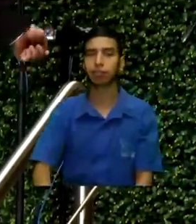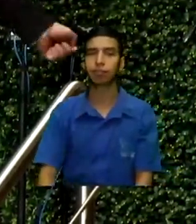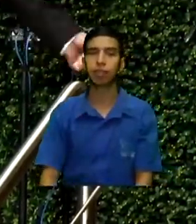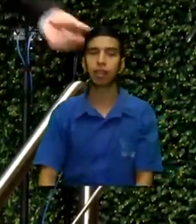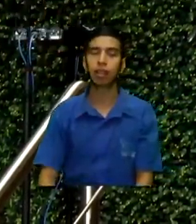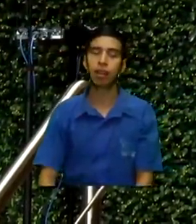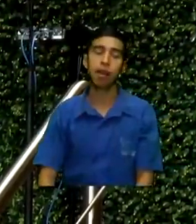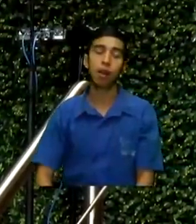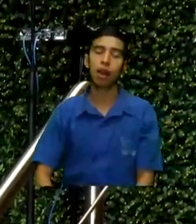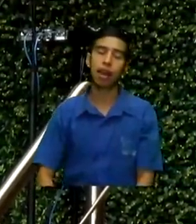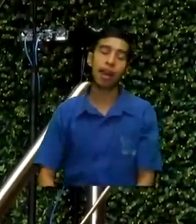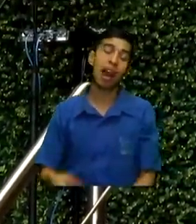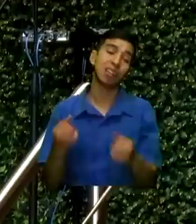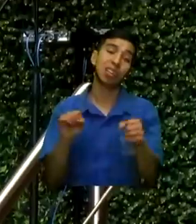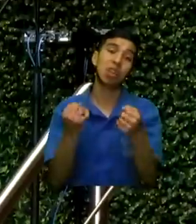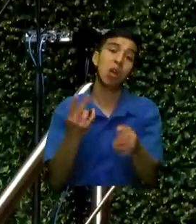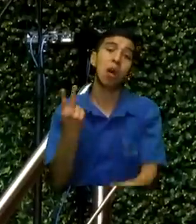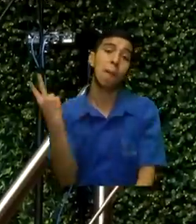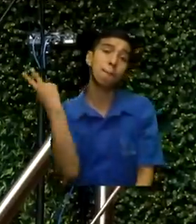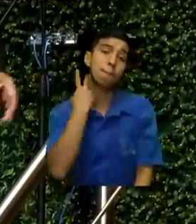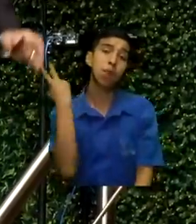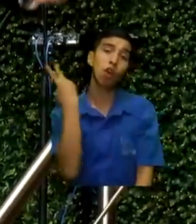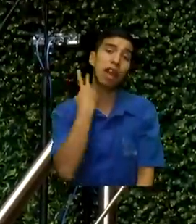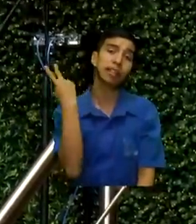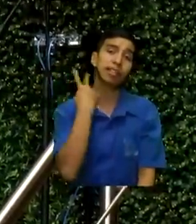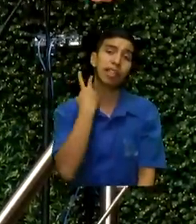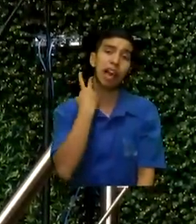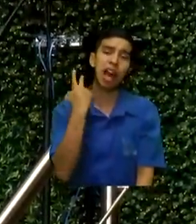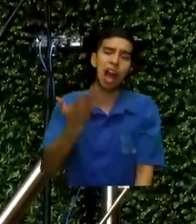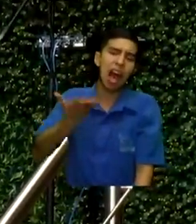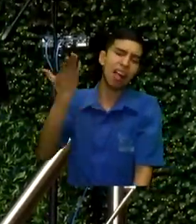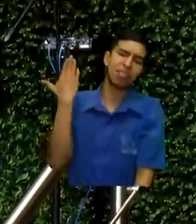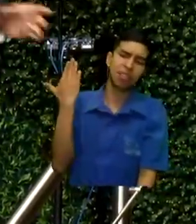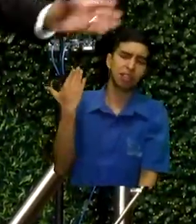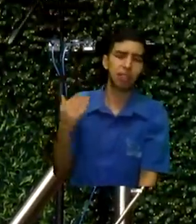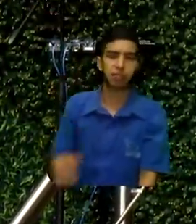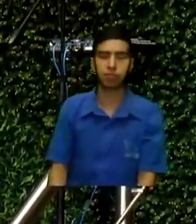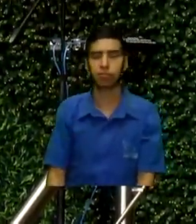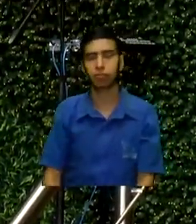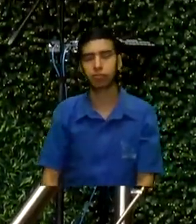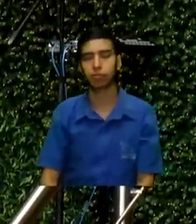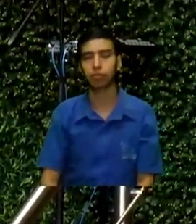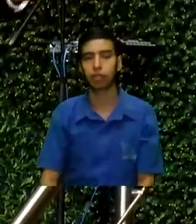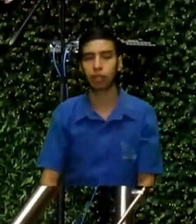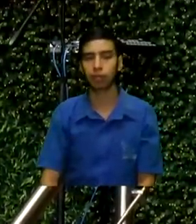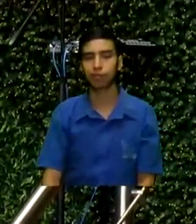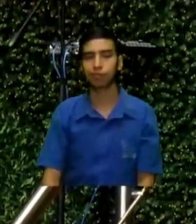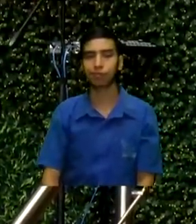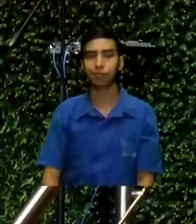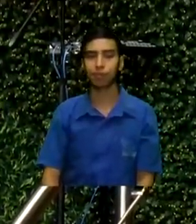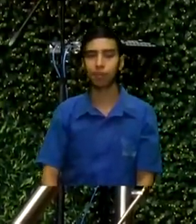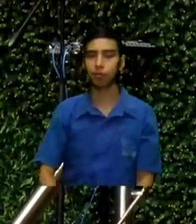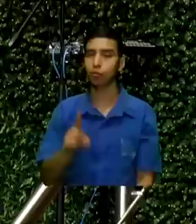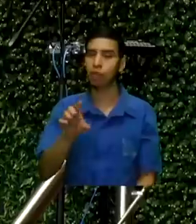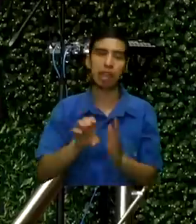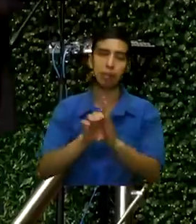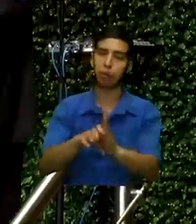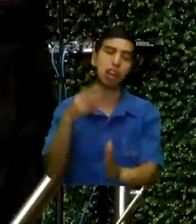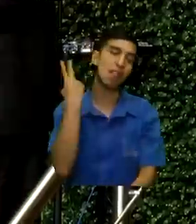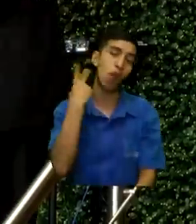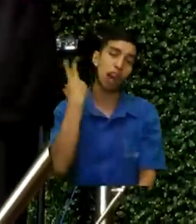bullying desde párvulos. Y yo dije, bueno, o hago yo también, o aquí a saber qué va a pasar, ¿va?